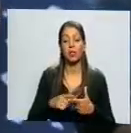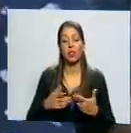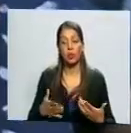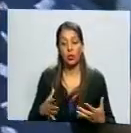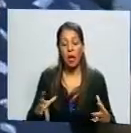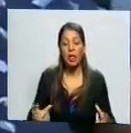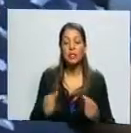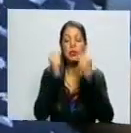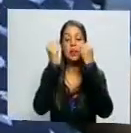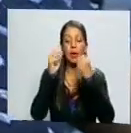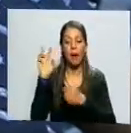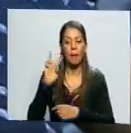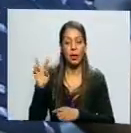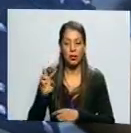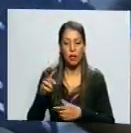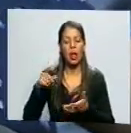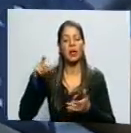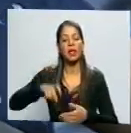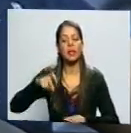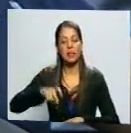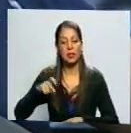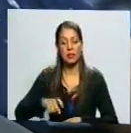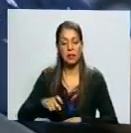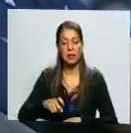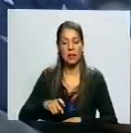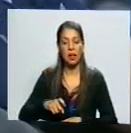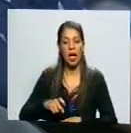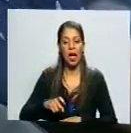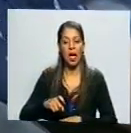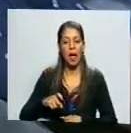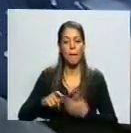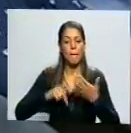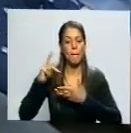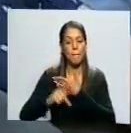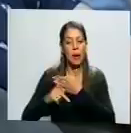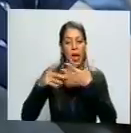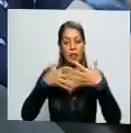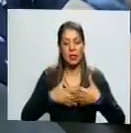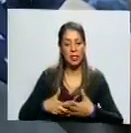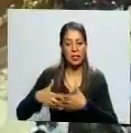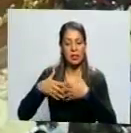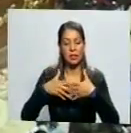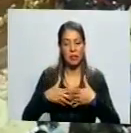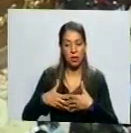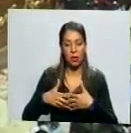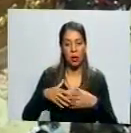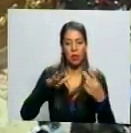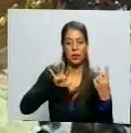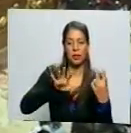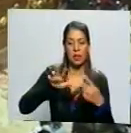este desastre se requieren, y vienen las fórmulas neoliberales de pedirle los